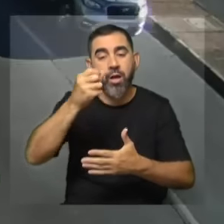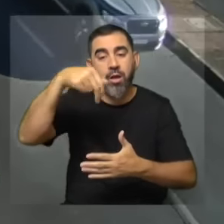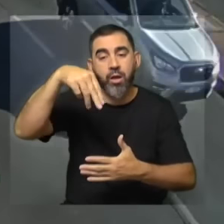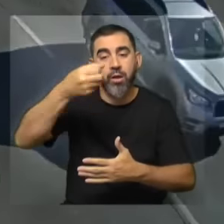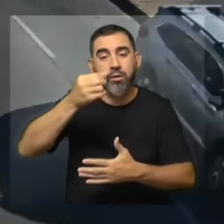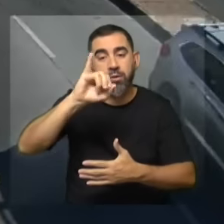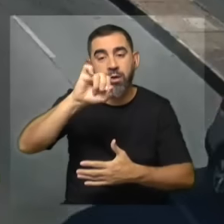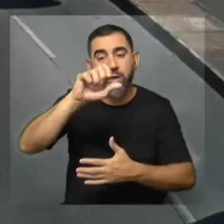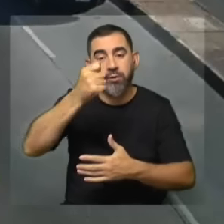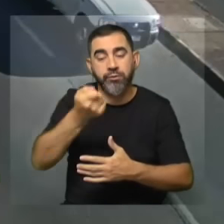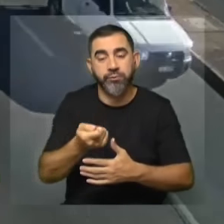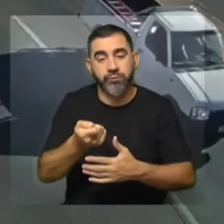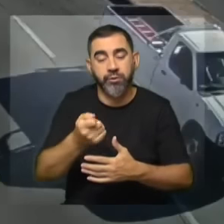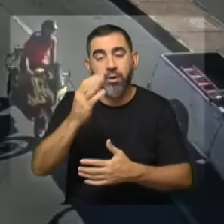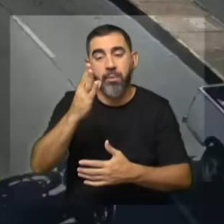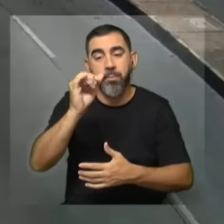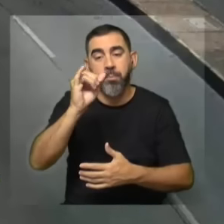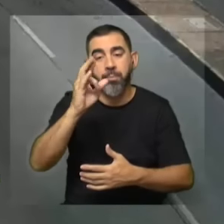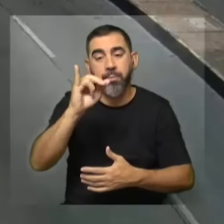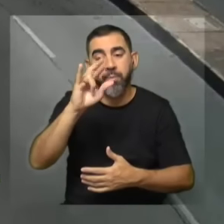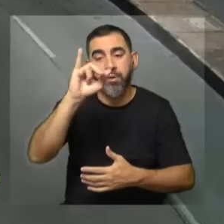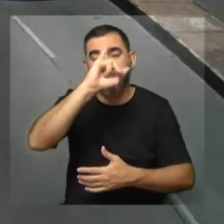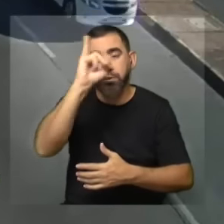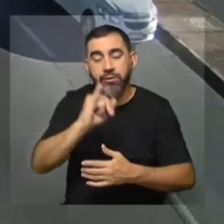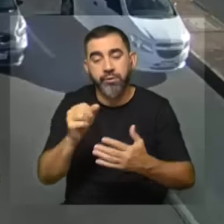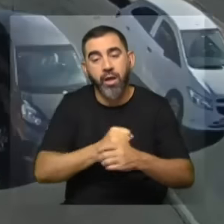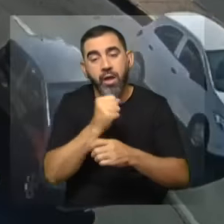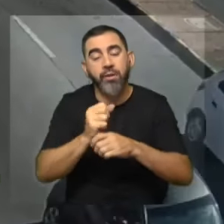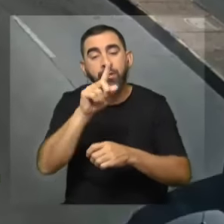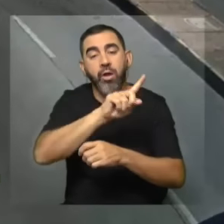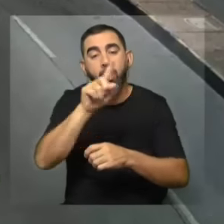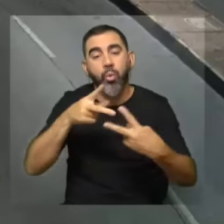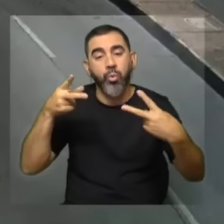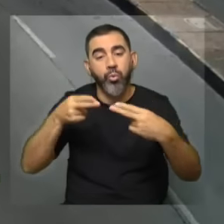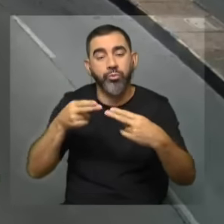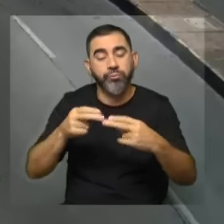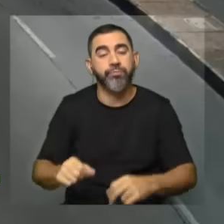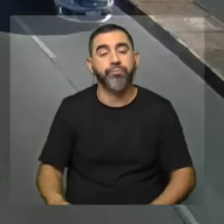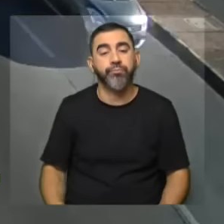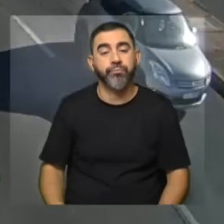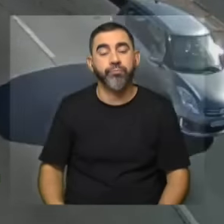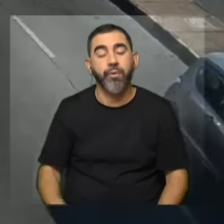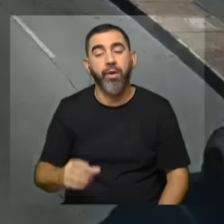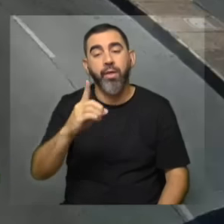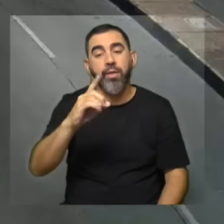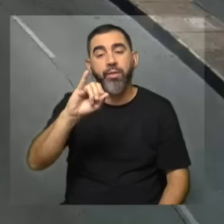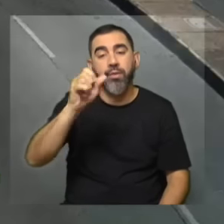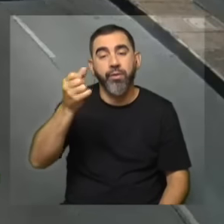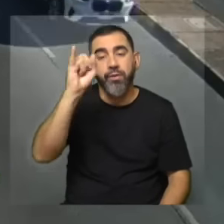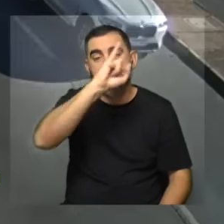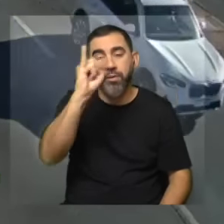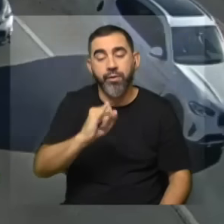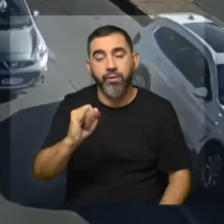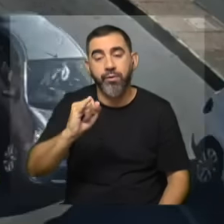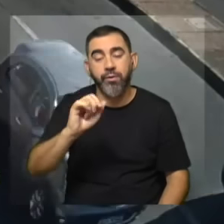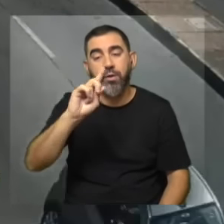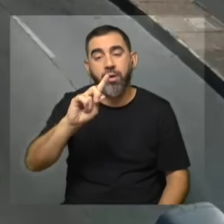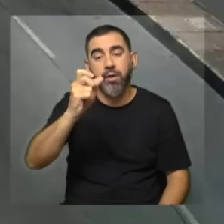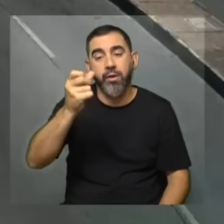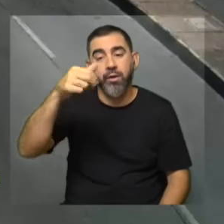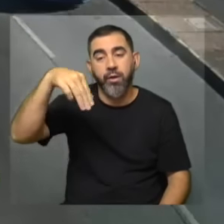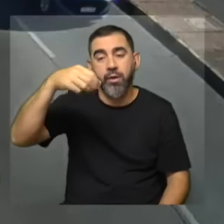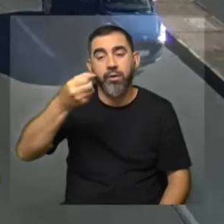entre Coronel Lucas piris a sambua hasta las 11 cortado también por tareas de grúa Acevedo días ente Francisco canaro